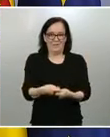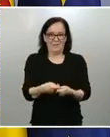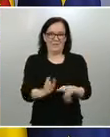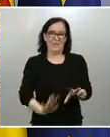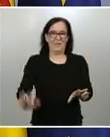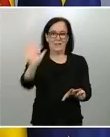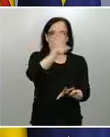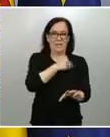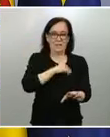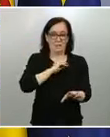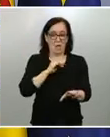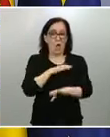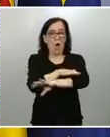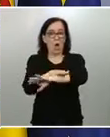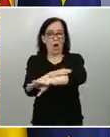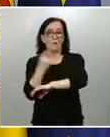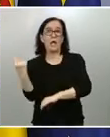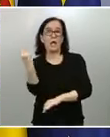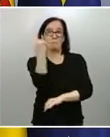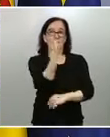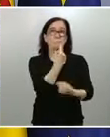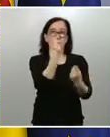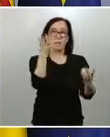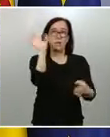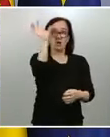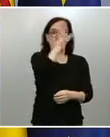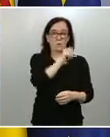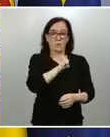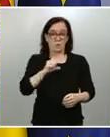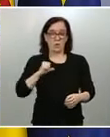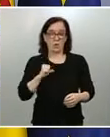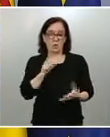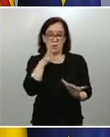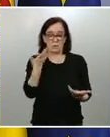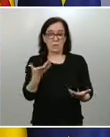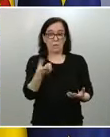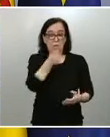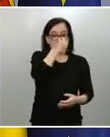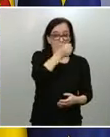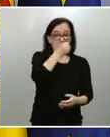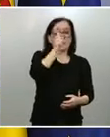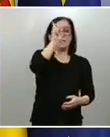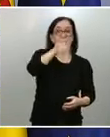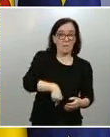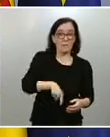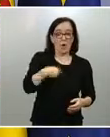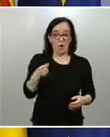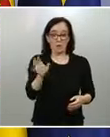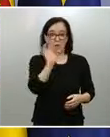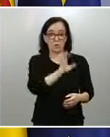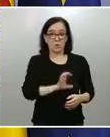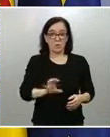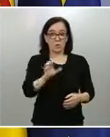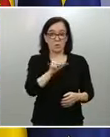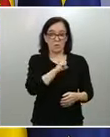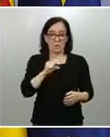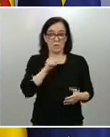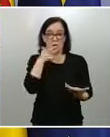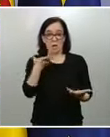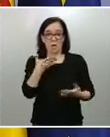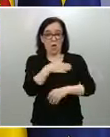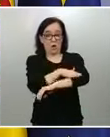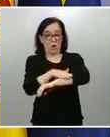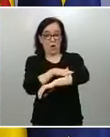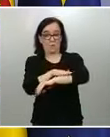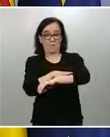varias comunidades autónomas y el partido de lista también gobierna en otras comunidades autónomas y ahora el gobierno de españa a quien nos